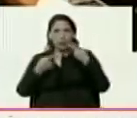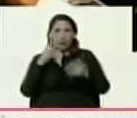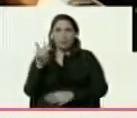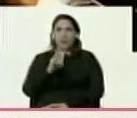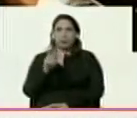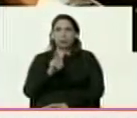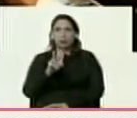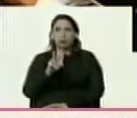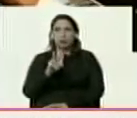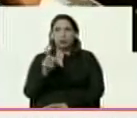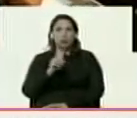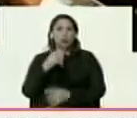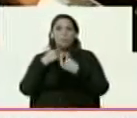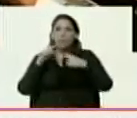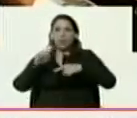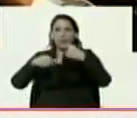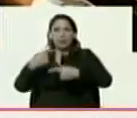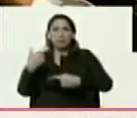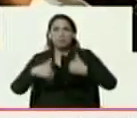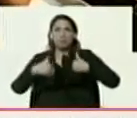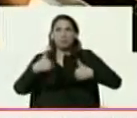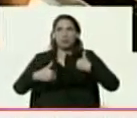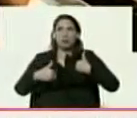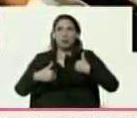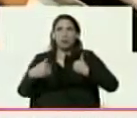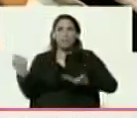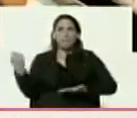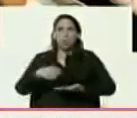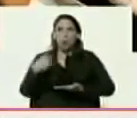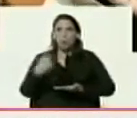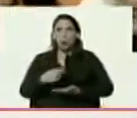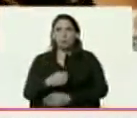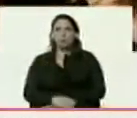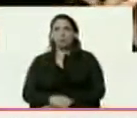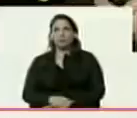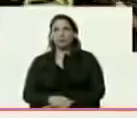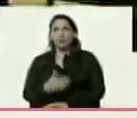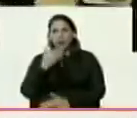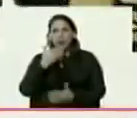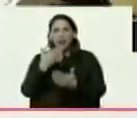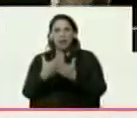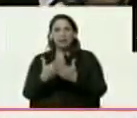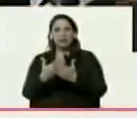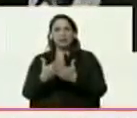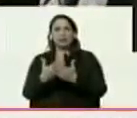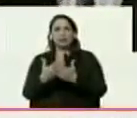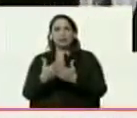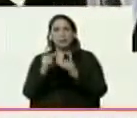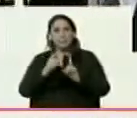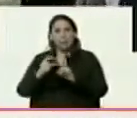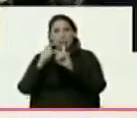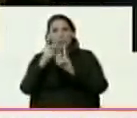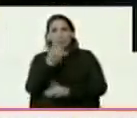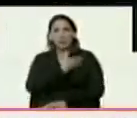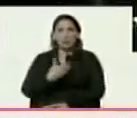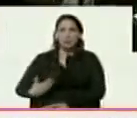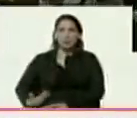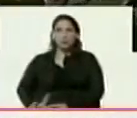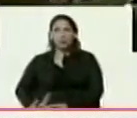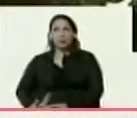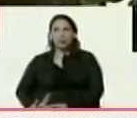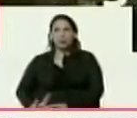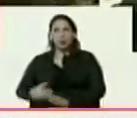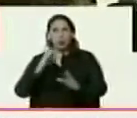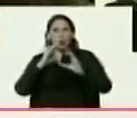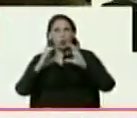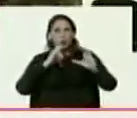No te pierdas este próximo miércoles el programa con el Mazodano. Vicepresidente, gracias. Le agradecemos entonces las declaraciones del vicepresidente sectorial para la